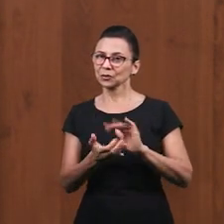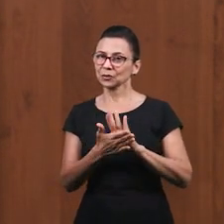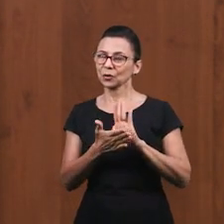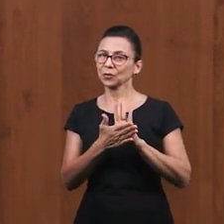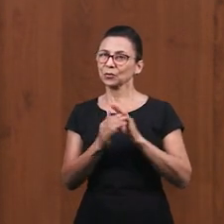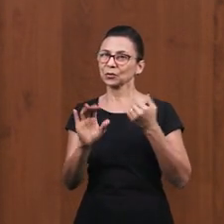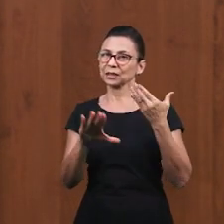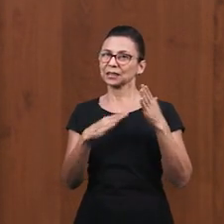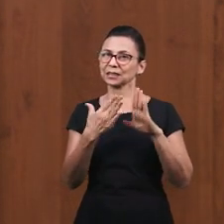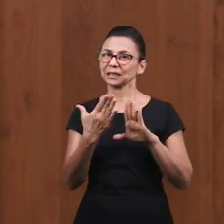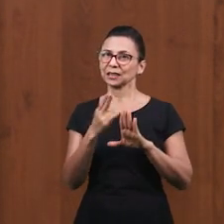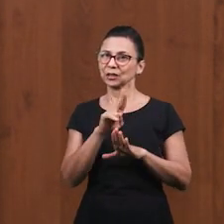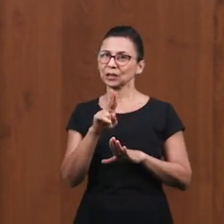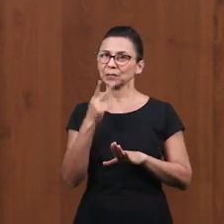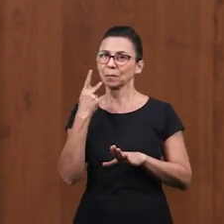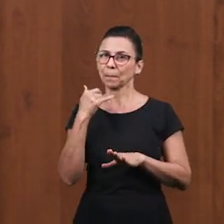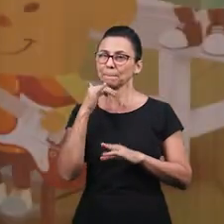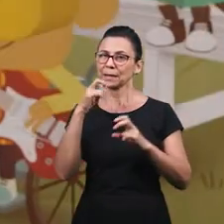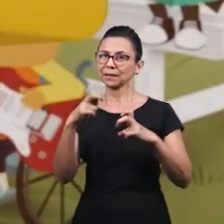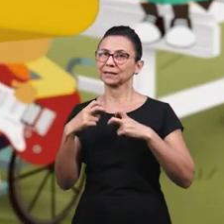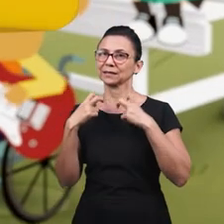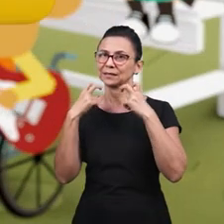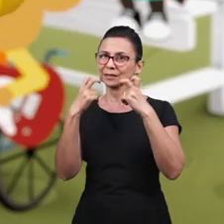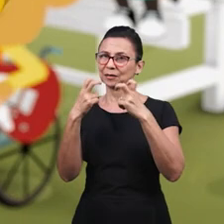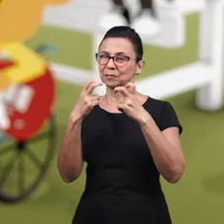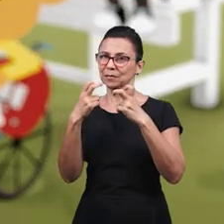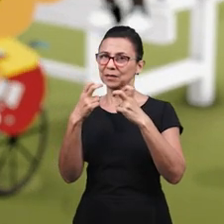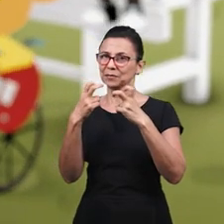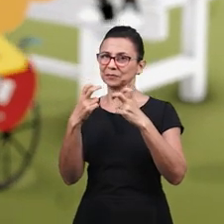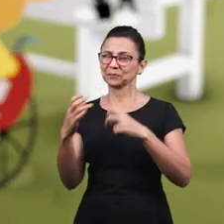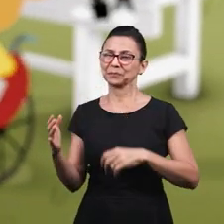loor, Padre, estoy clamando.